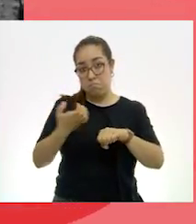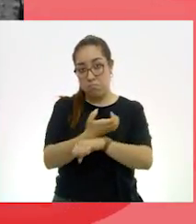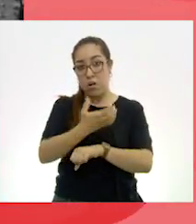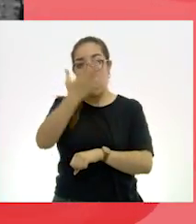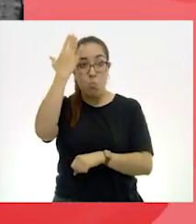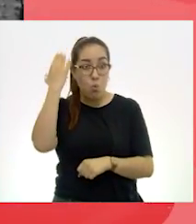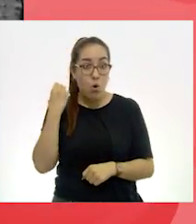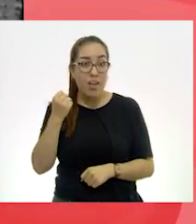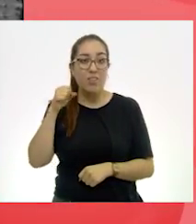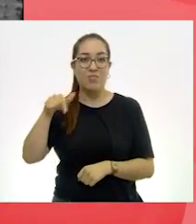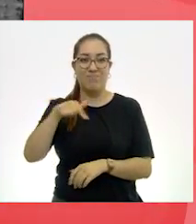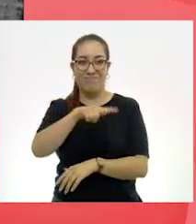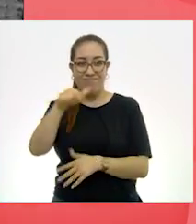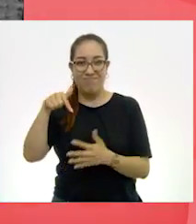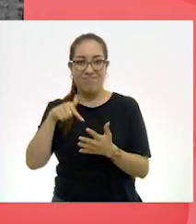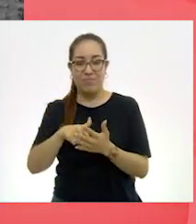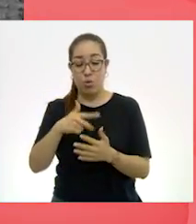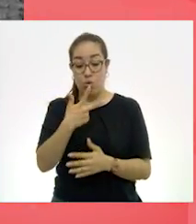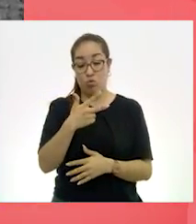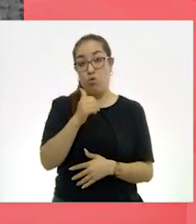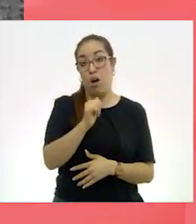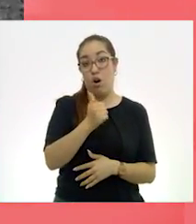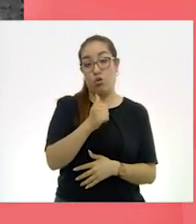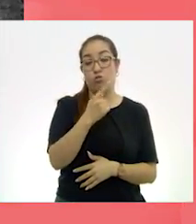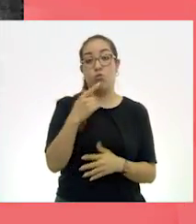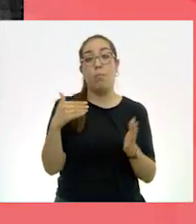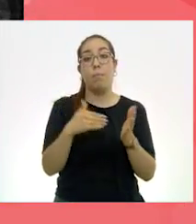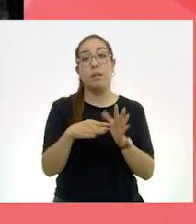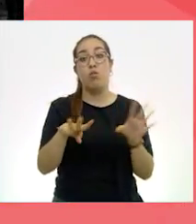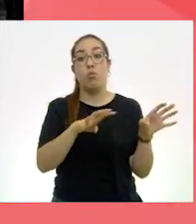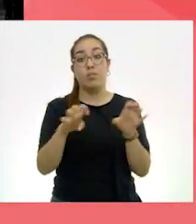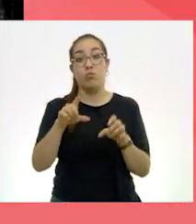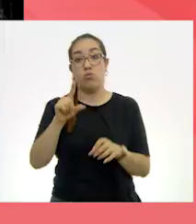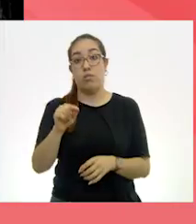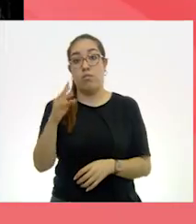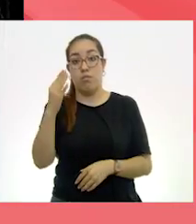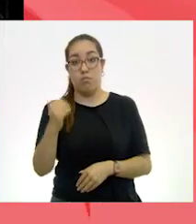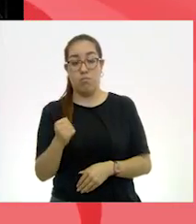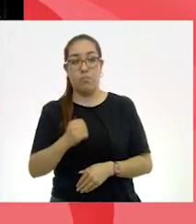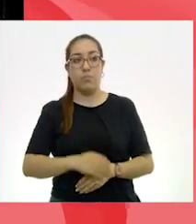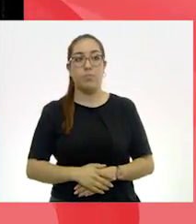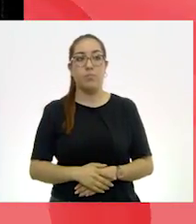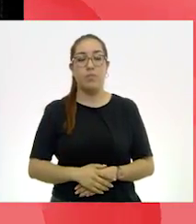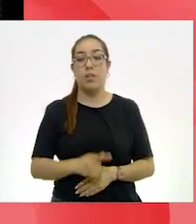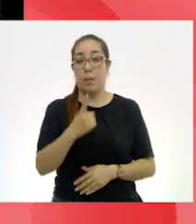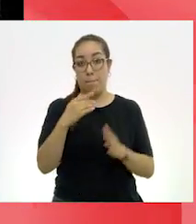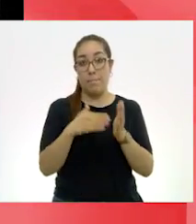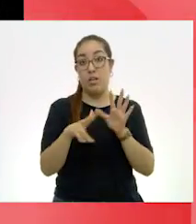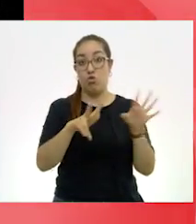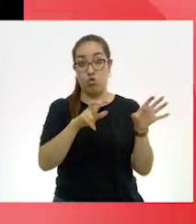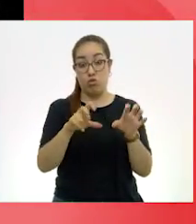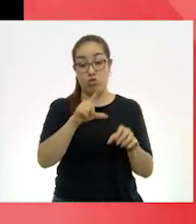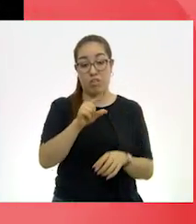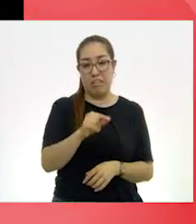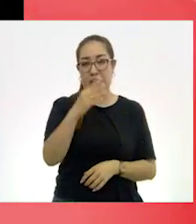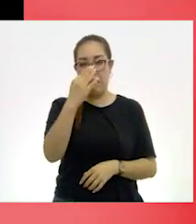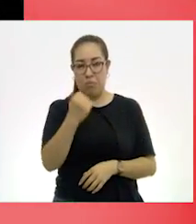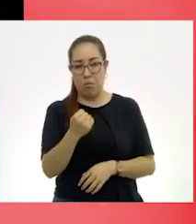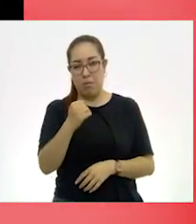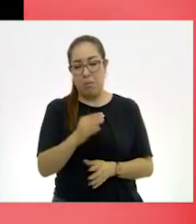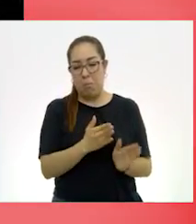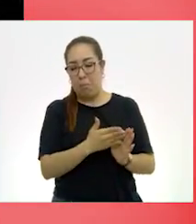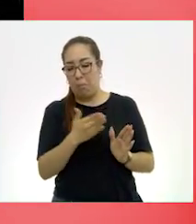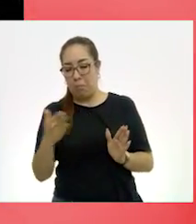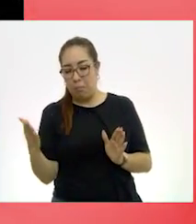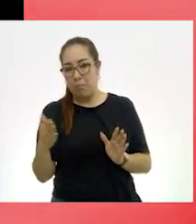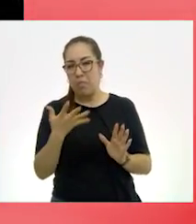de Morelos, el 8 de agosto de 1879, pero de tal manera que hacia 1879, 1889, es